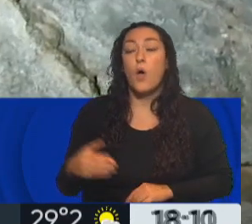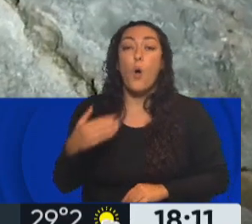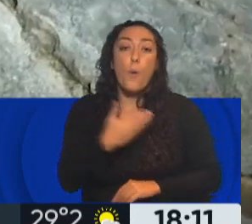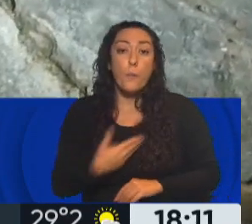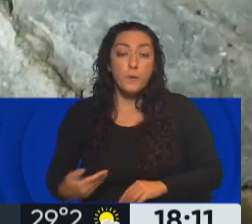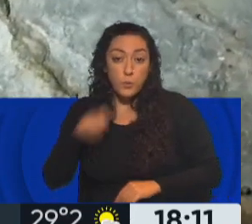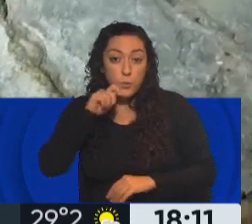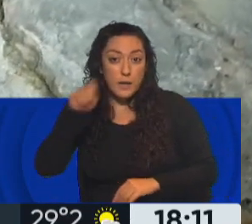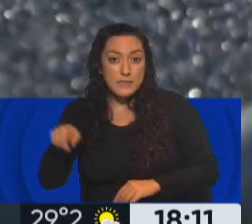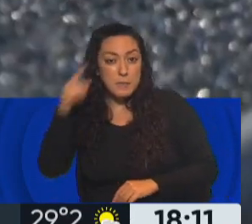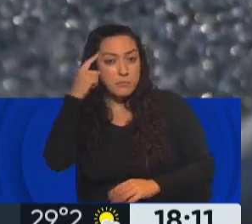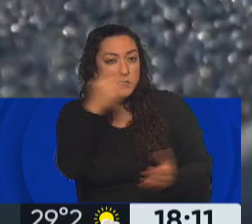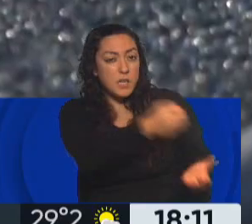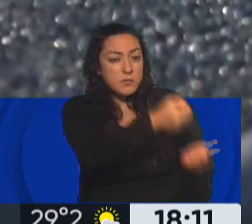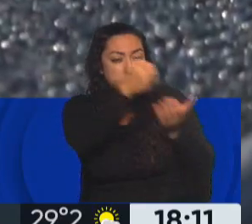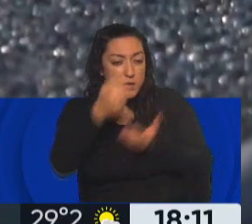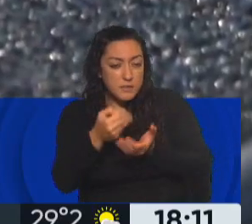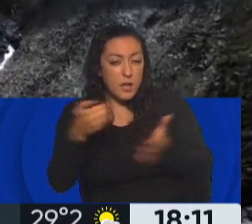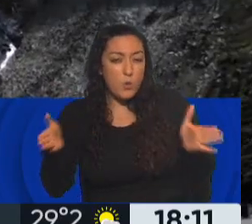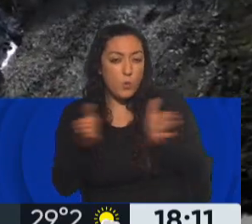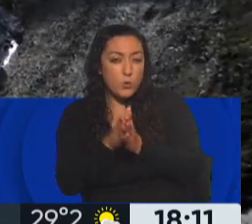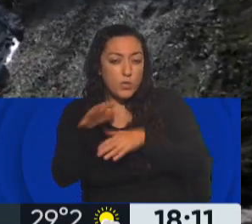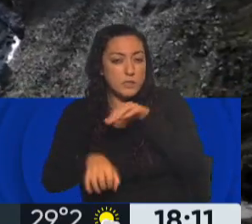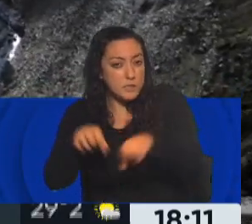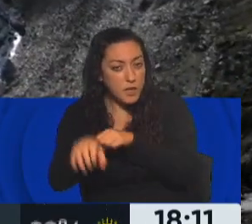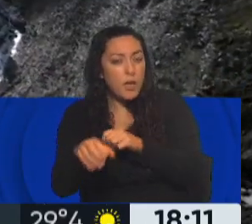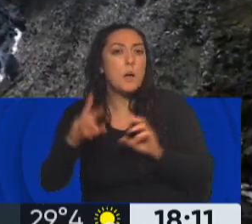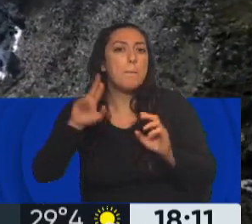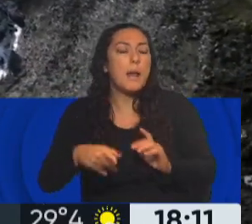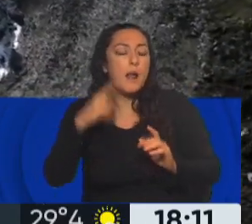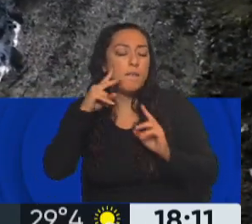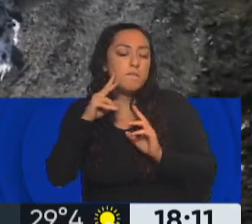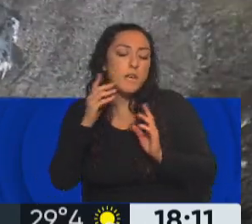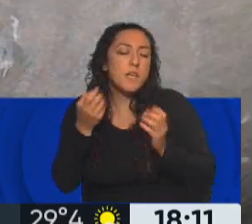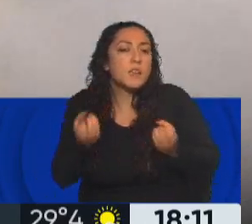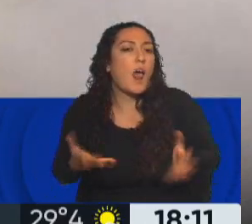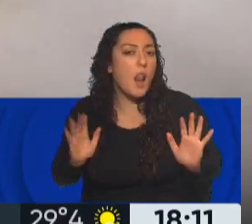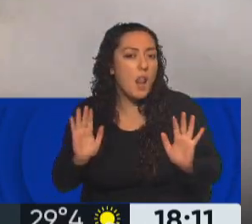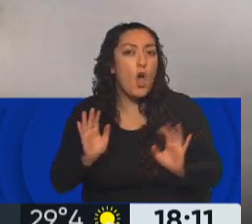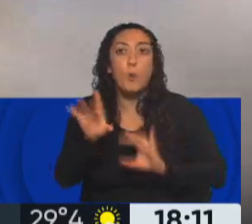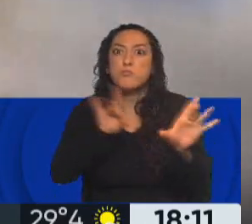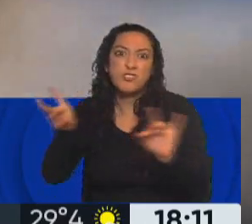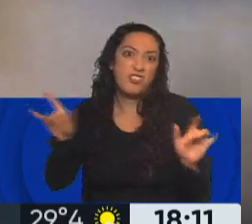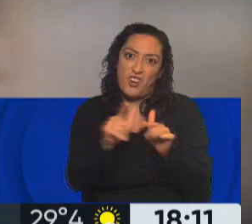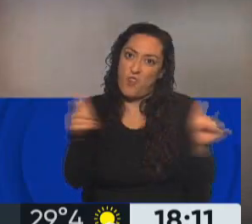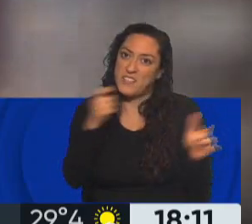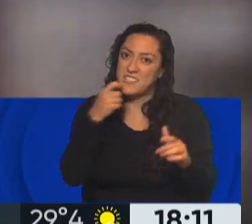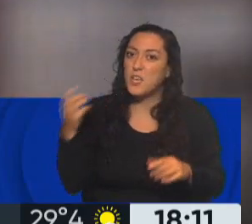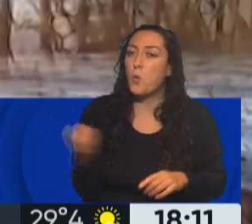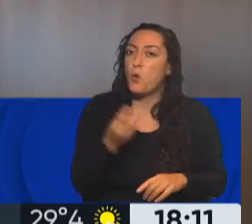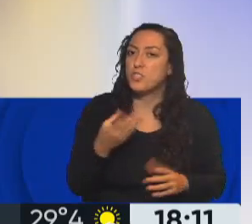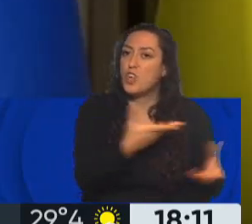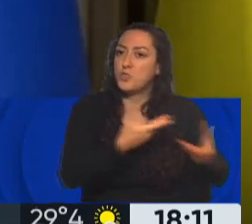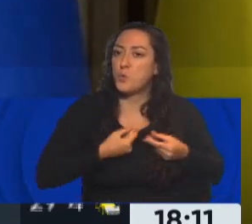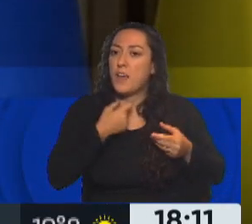que pensaba en inversiones con explotación conjunta, quedó en estudiar el plan, pero no tiene demasiadas opciones y pretende ayuda de Washington en esta